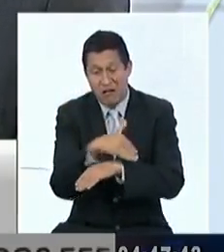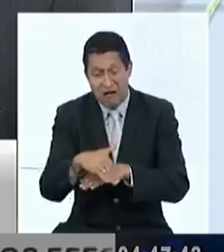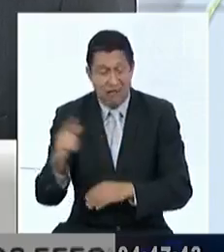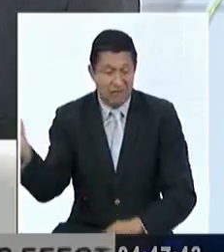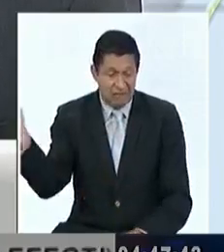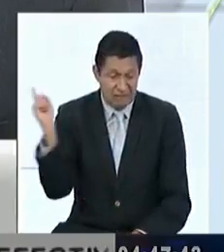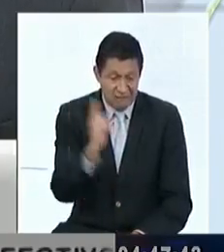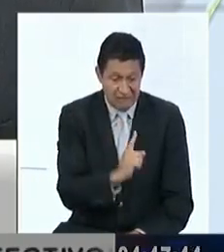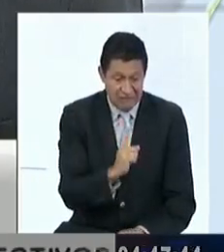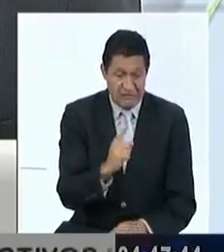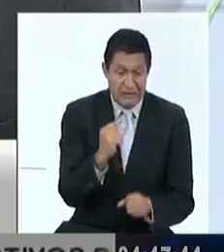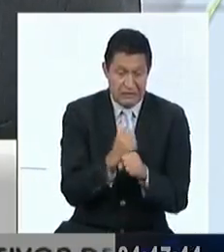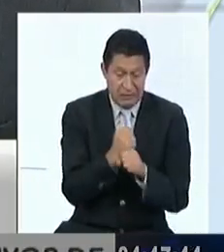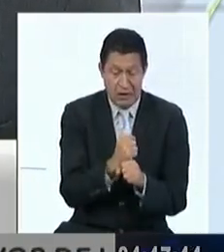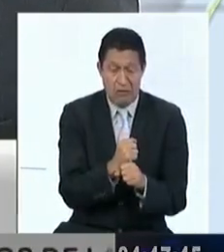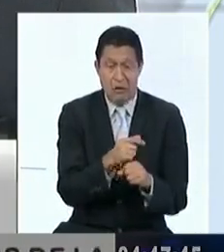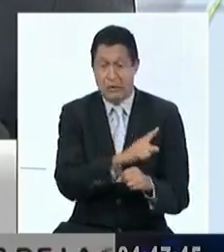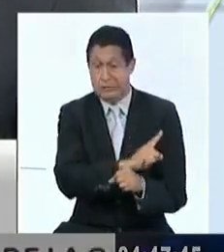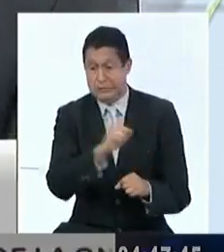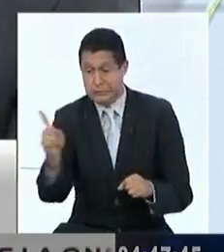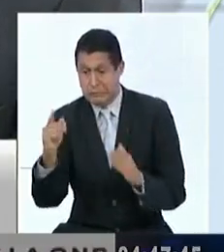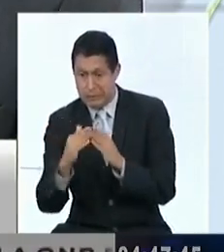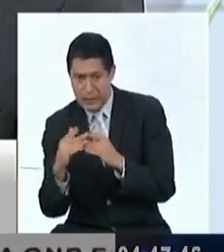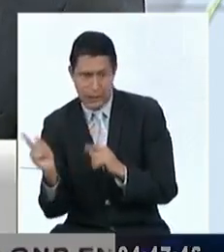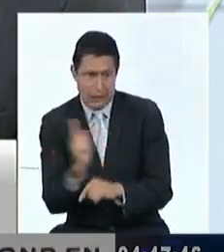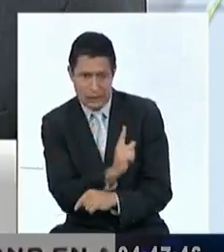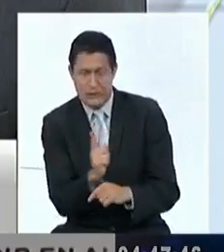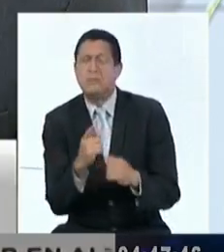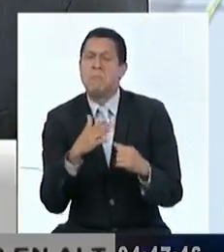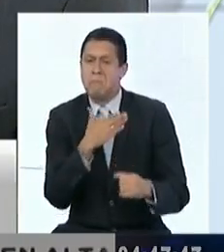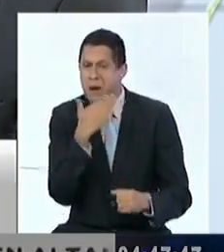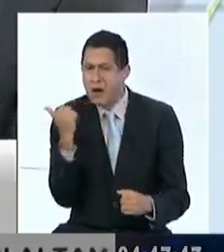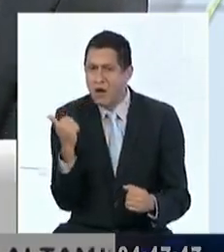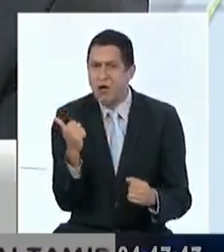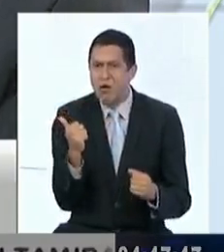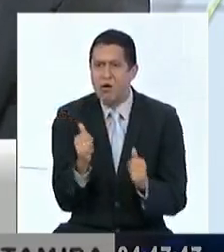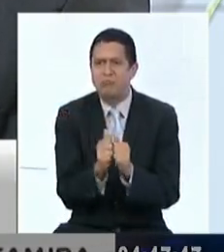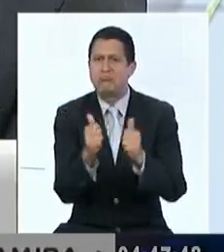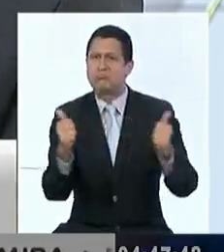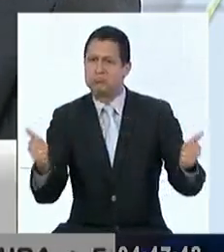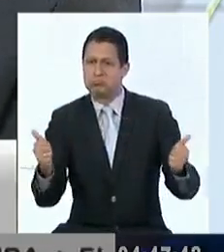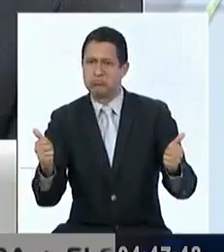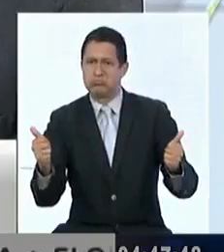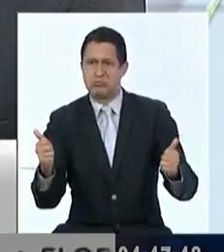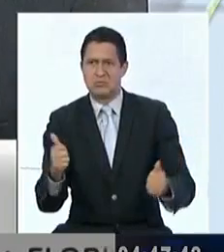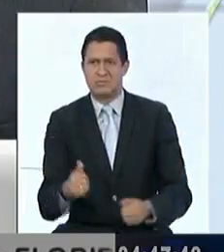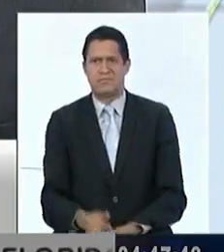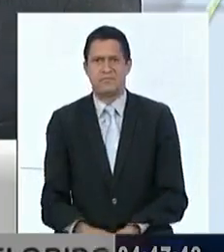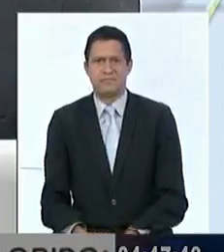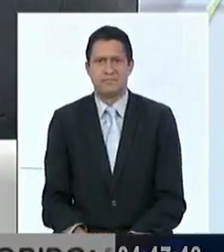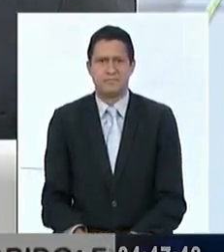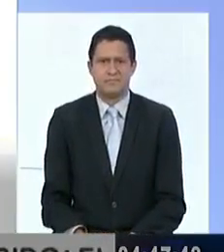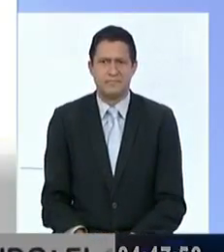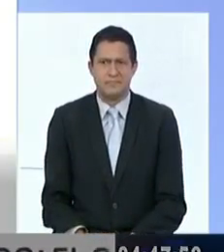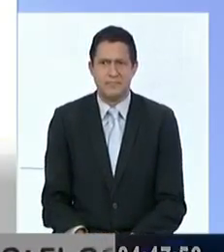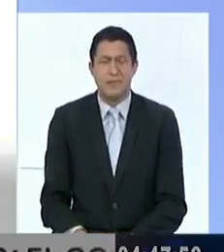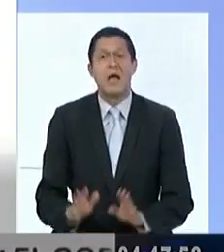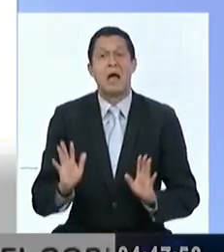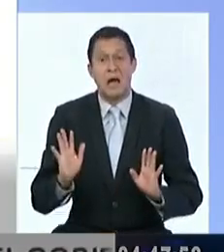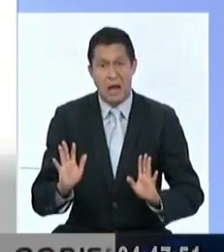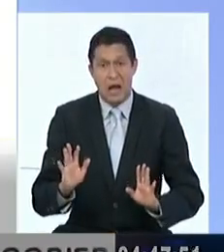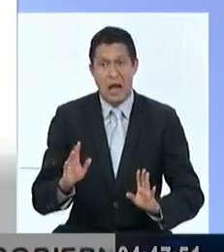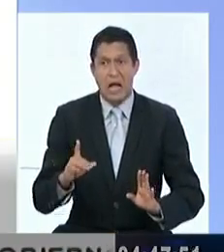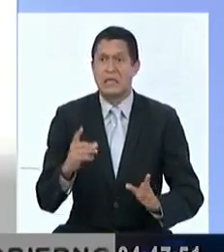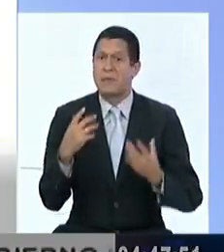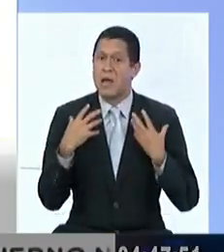del trabajo a la casa es sumamente importante para poder tener apertura verdad y vivir el espacio que me corresponde en ese momento y sé que de tener